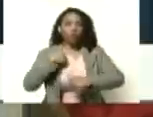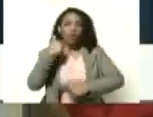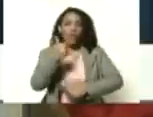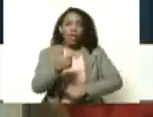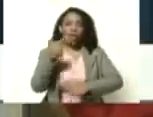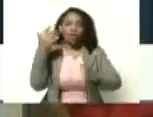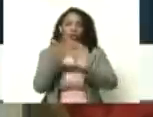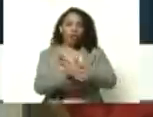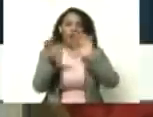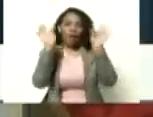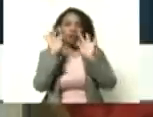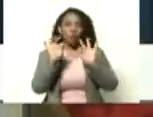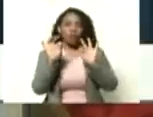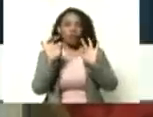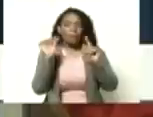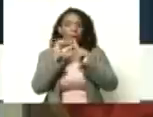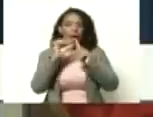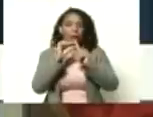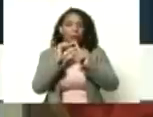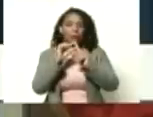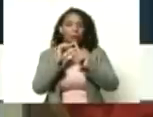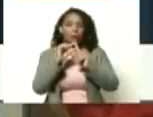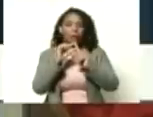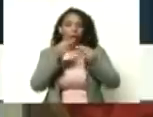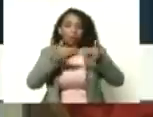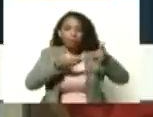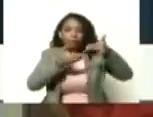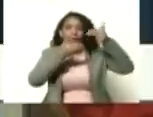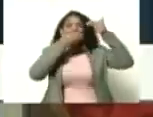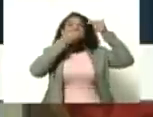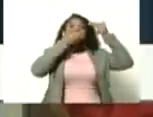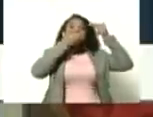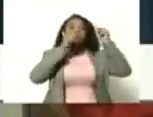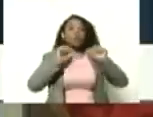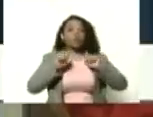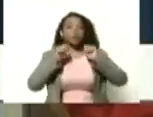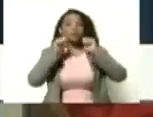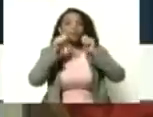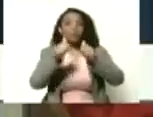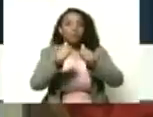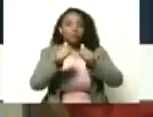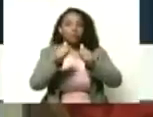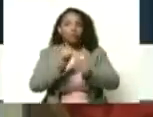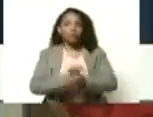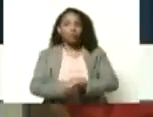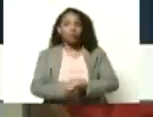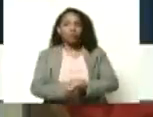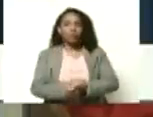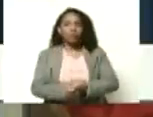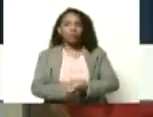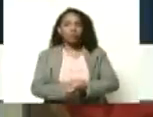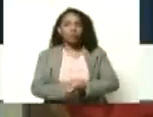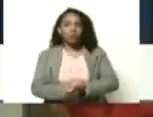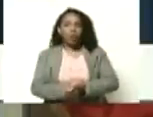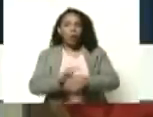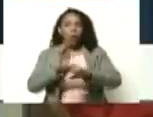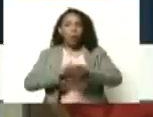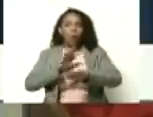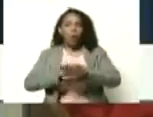de la siguiente manera el secuestro inicialmente por sicarios